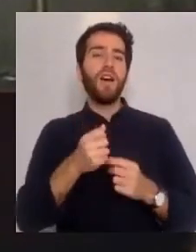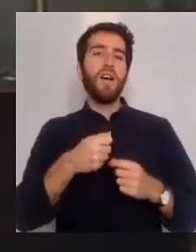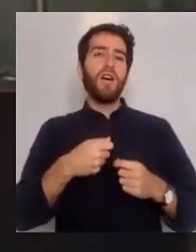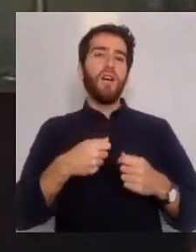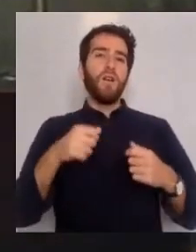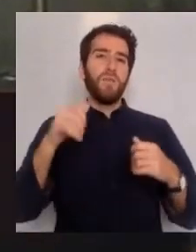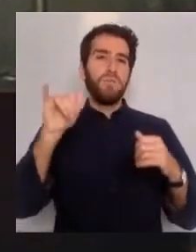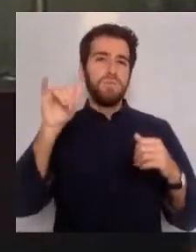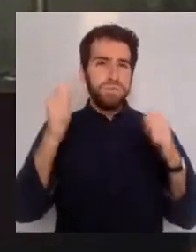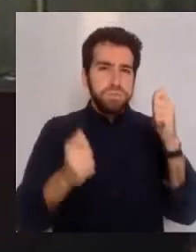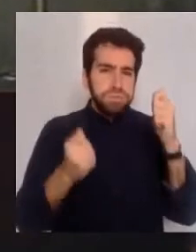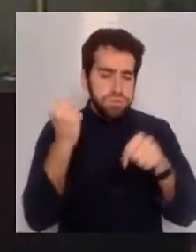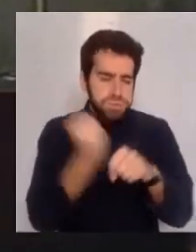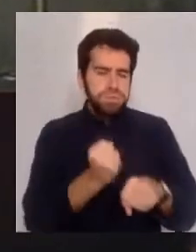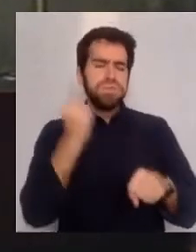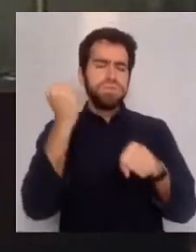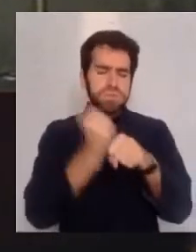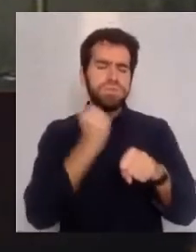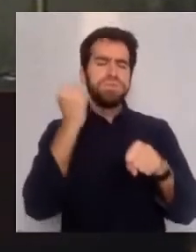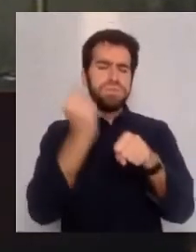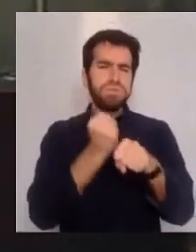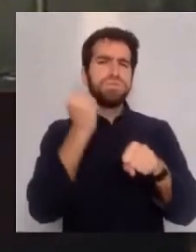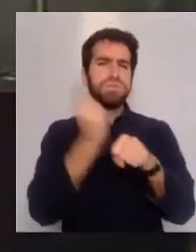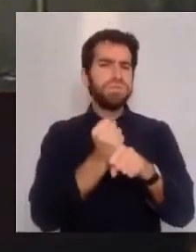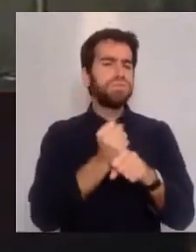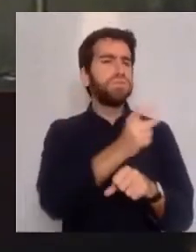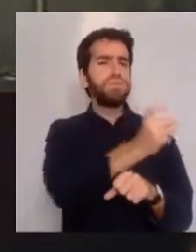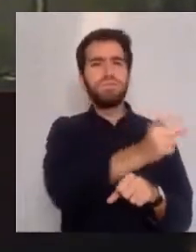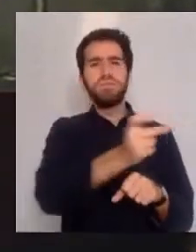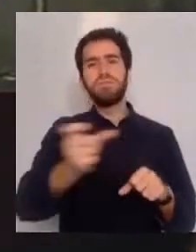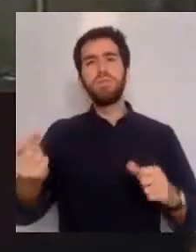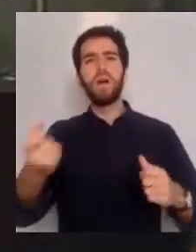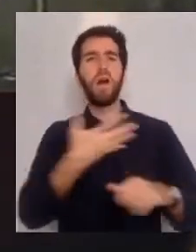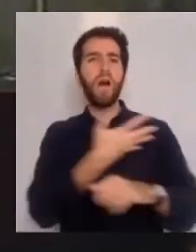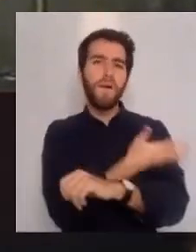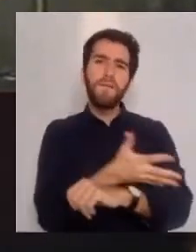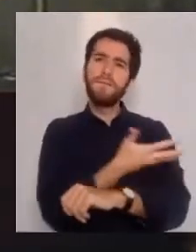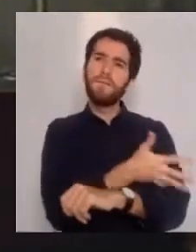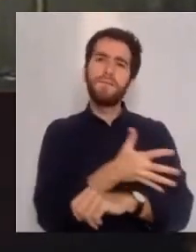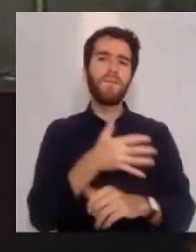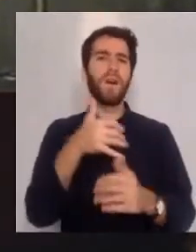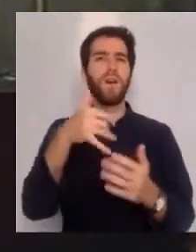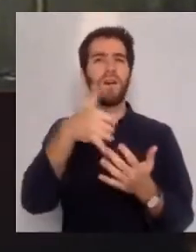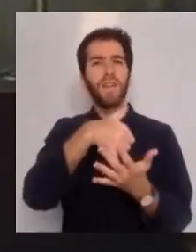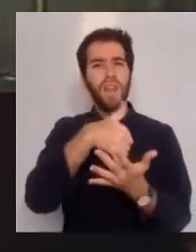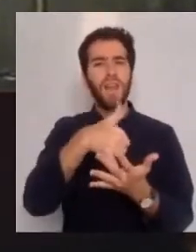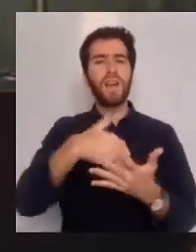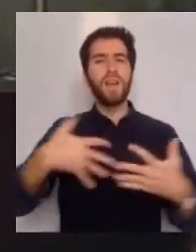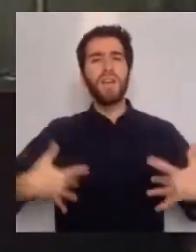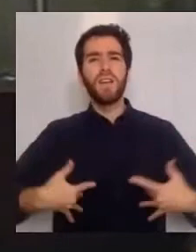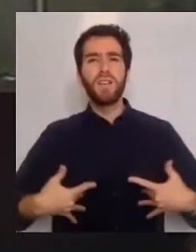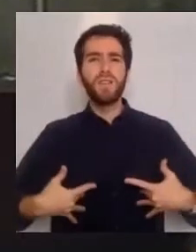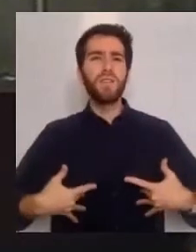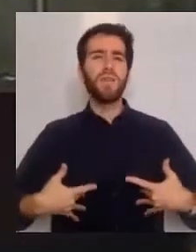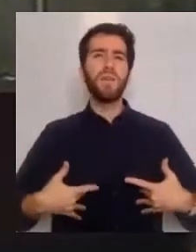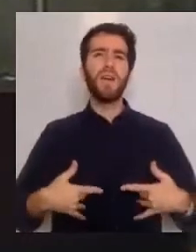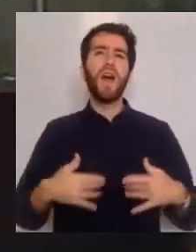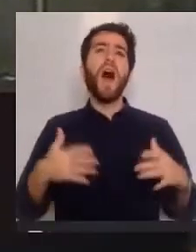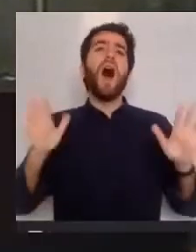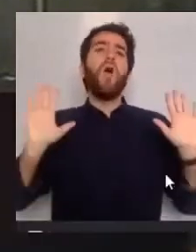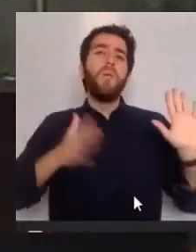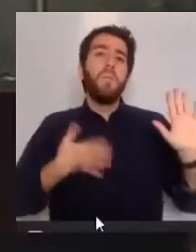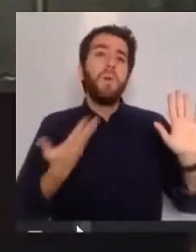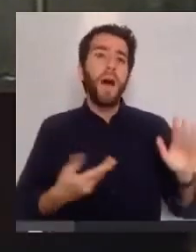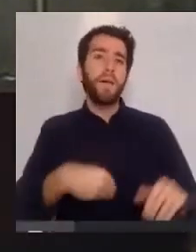su vida al servicio de los más pobres y desvalidos, aun a costa de perderla, y de manera especial en este tiempo de pandemia?